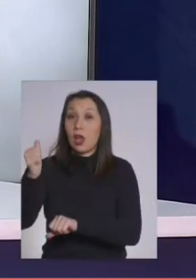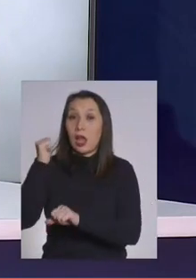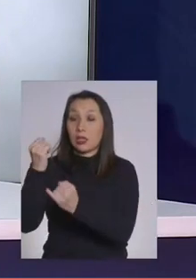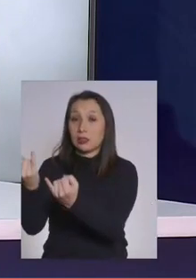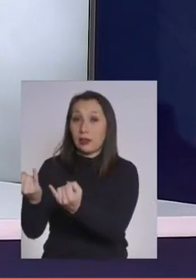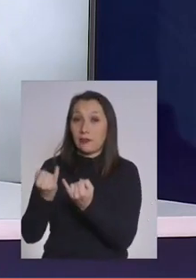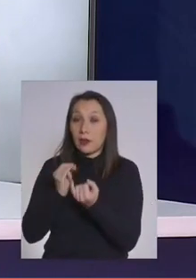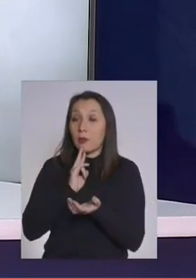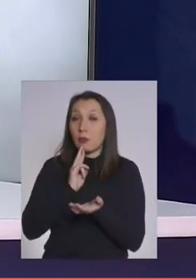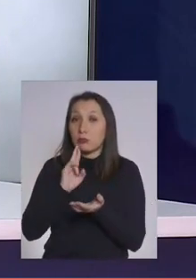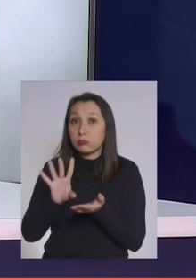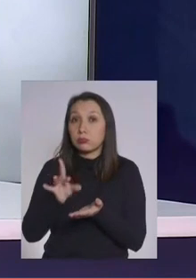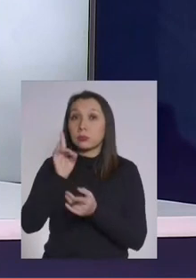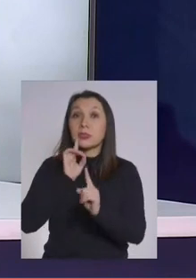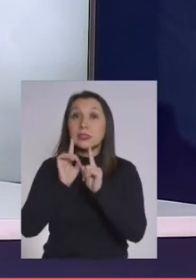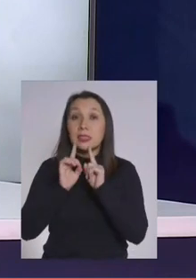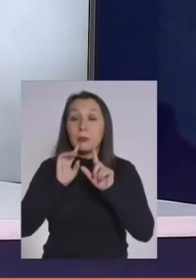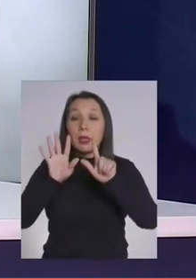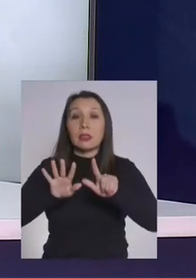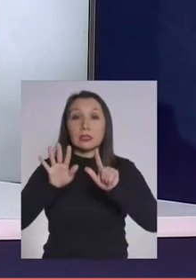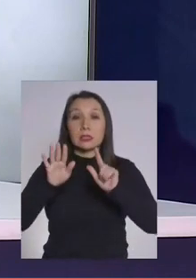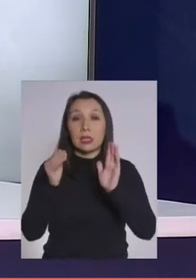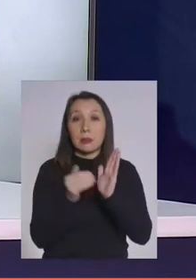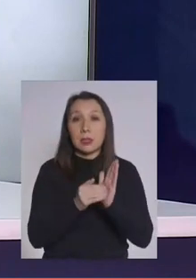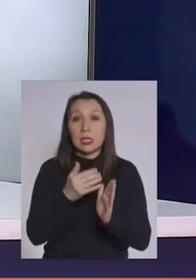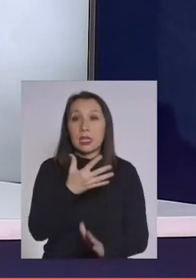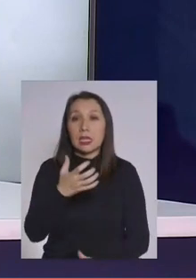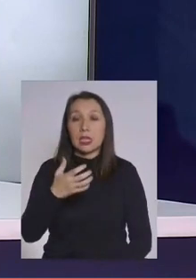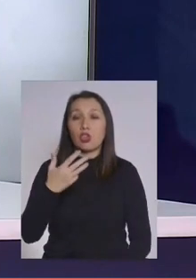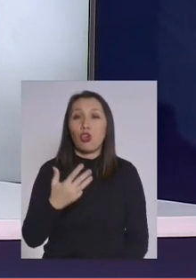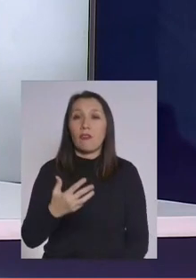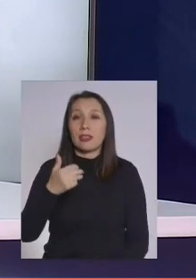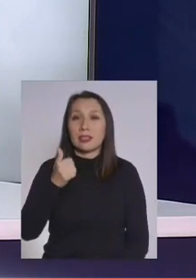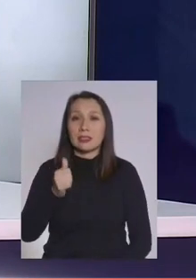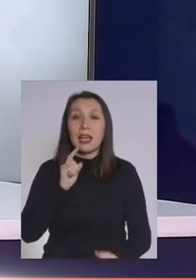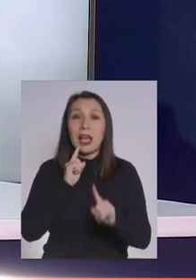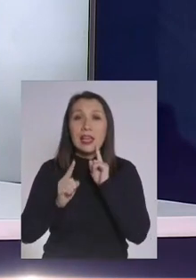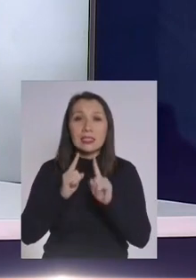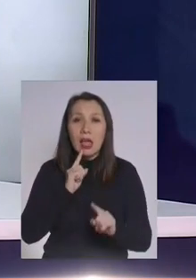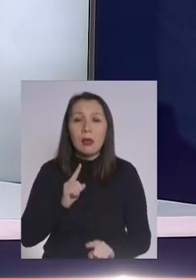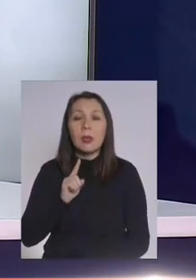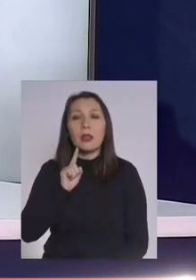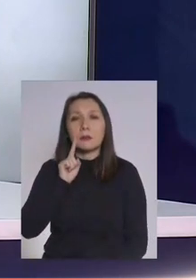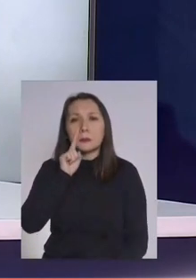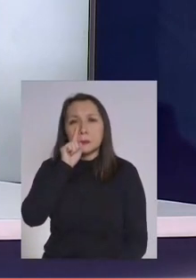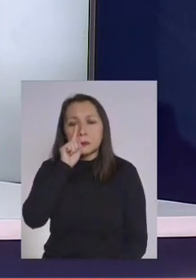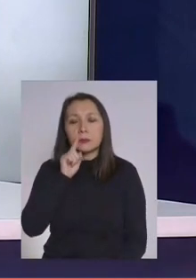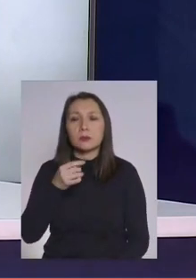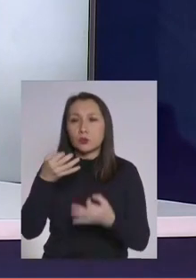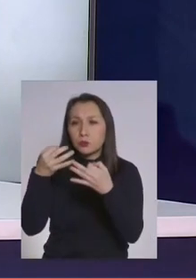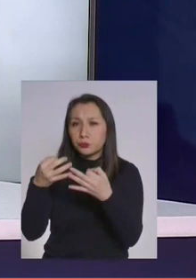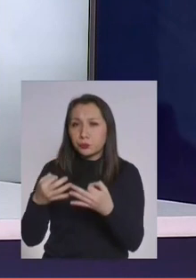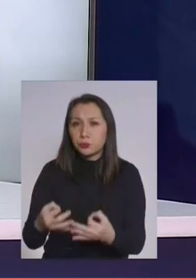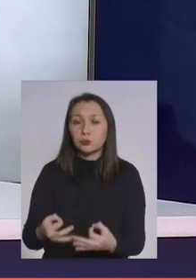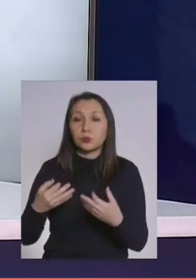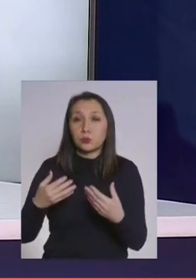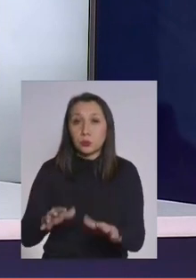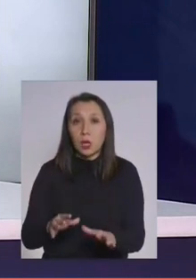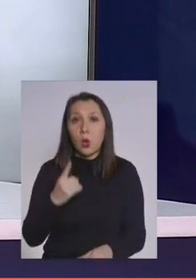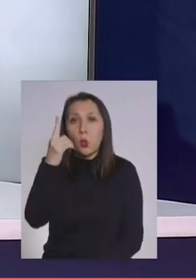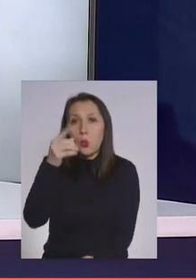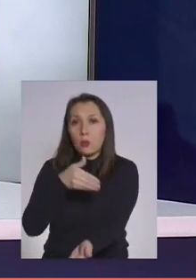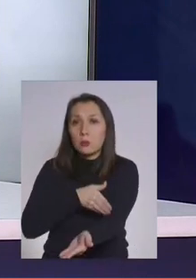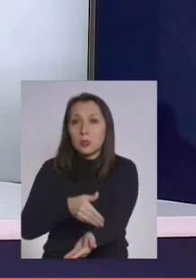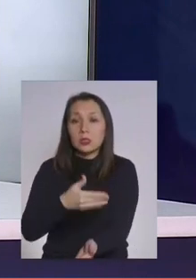informaron los resultados de 17 mil 596 exámenes por pcr alcanzando a la fecha un total de